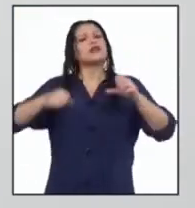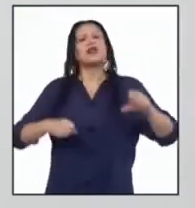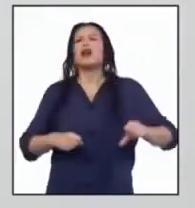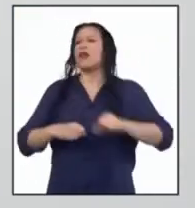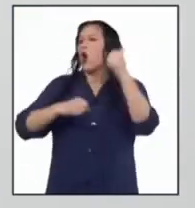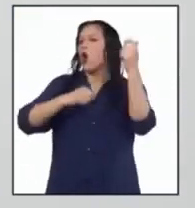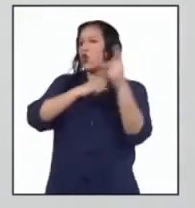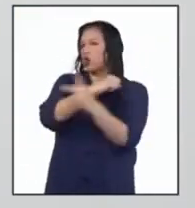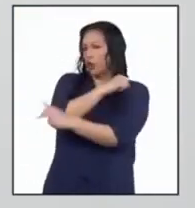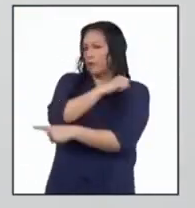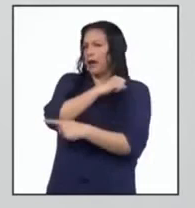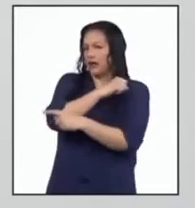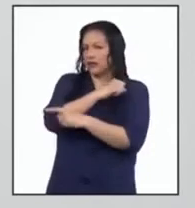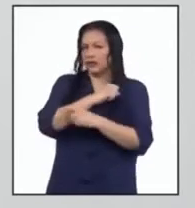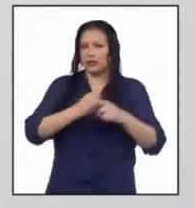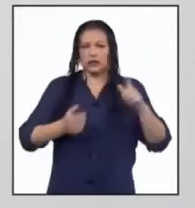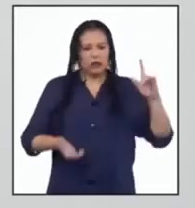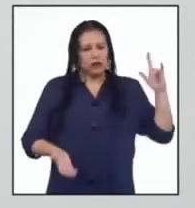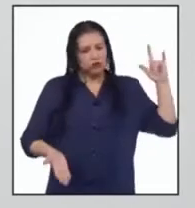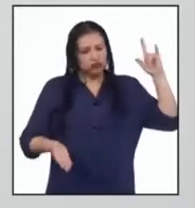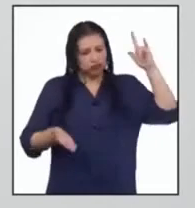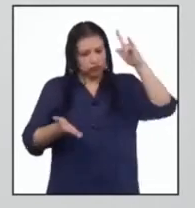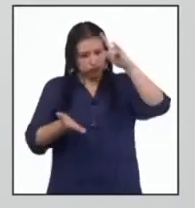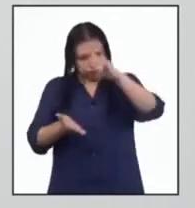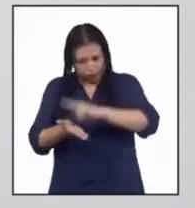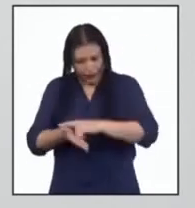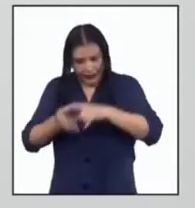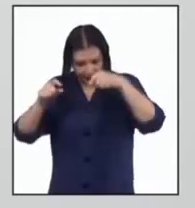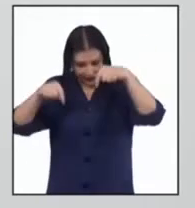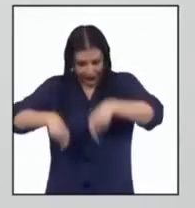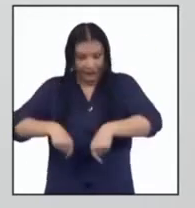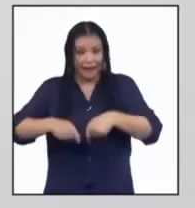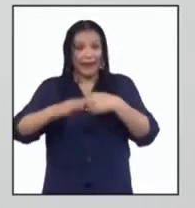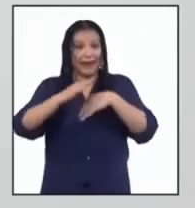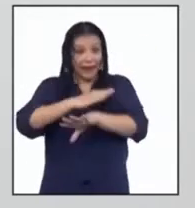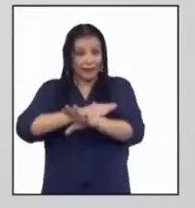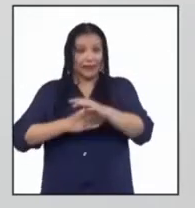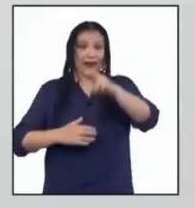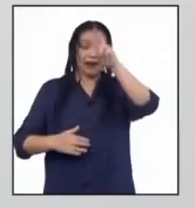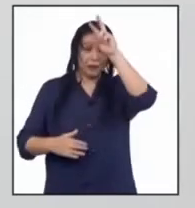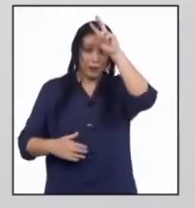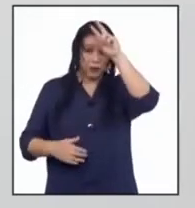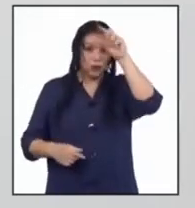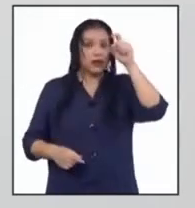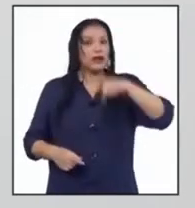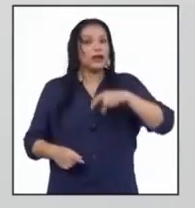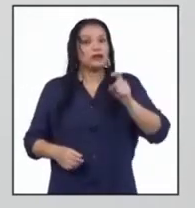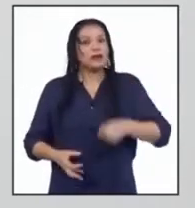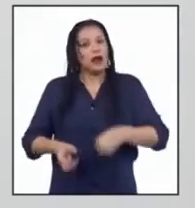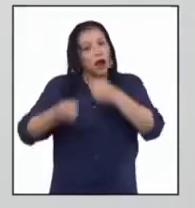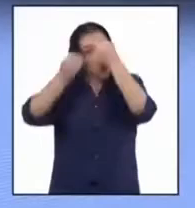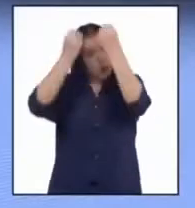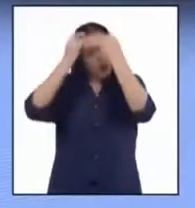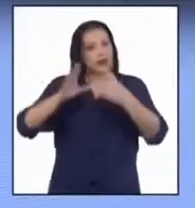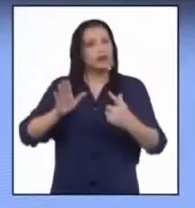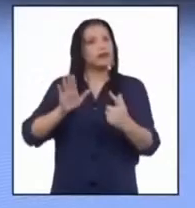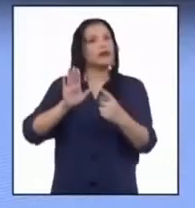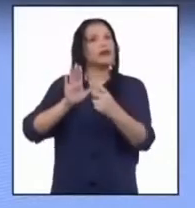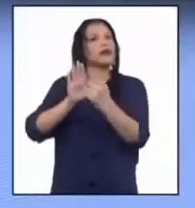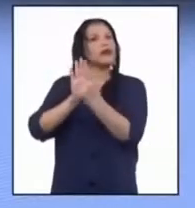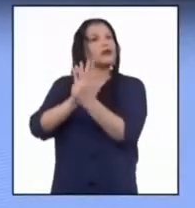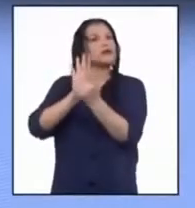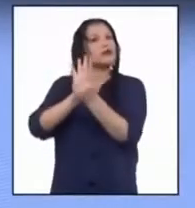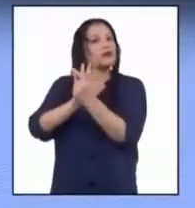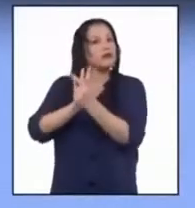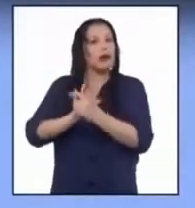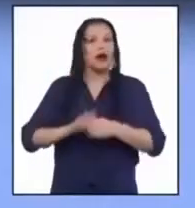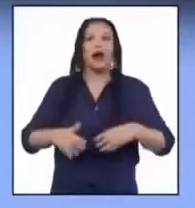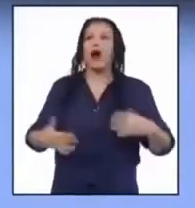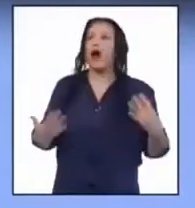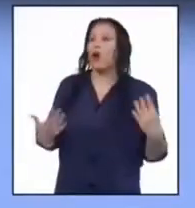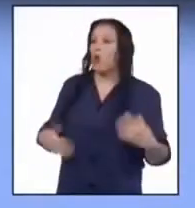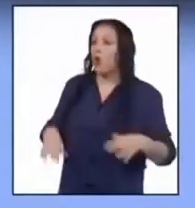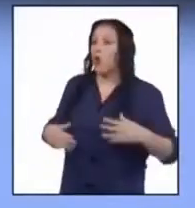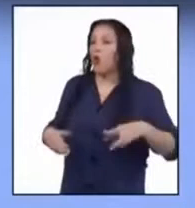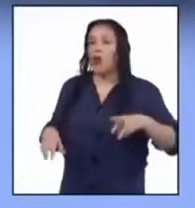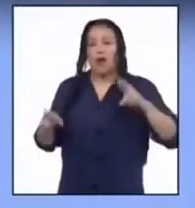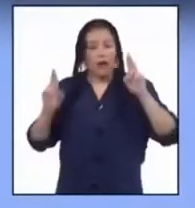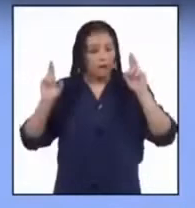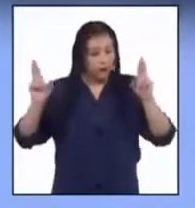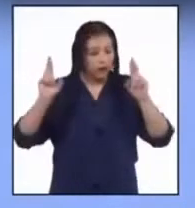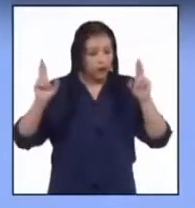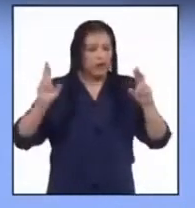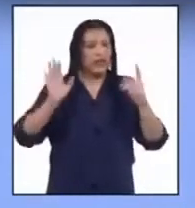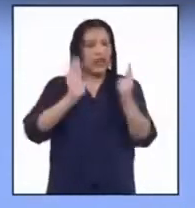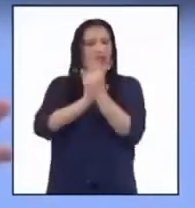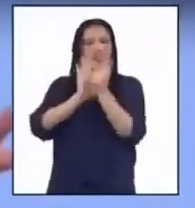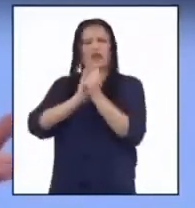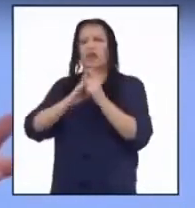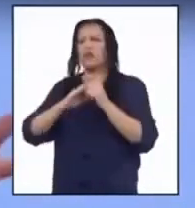nuestra jurisdicción, están en la obligación de cumplir nuestras leyes. Por suerte las leyes son casi las mismas en